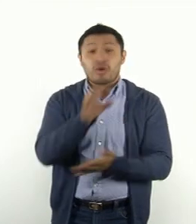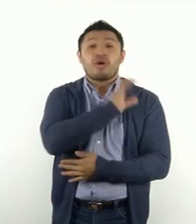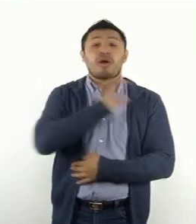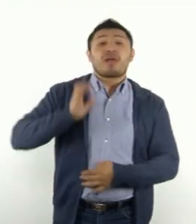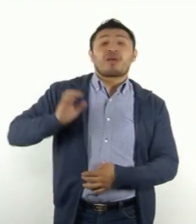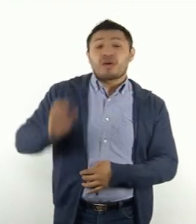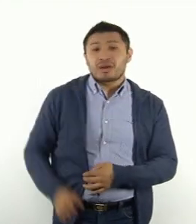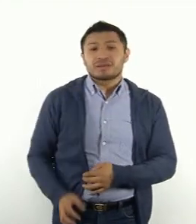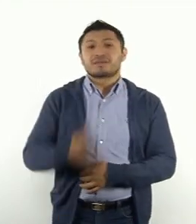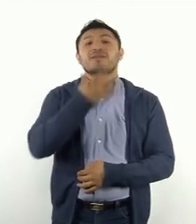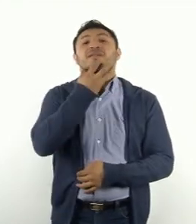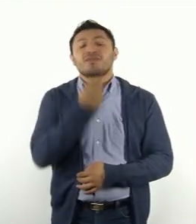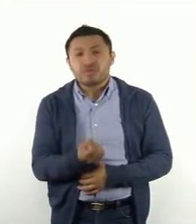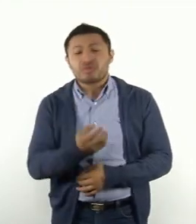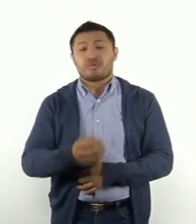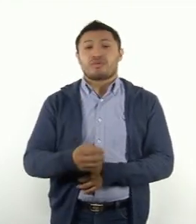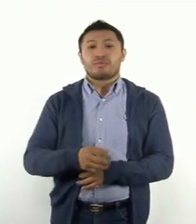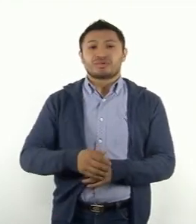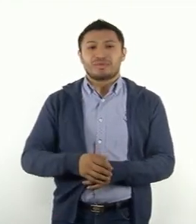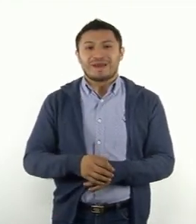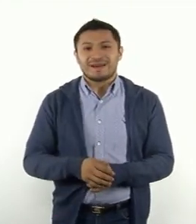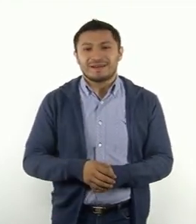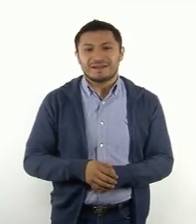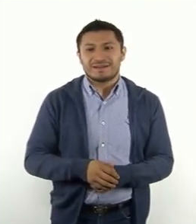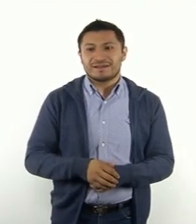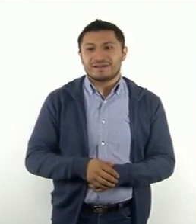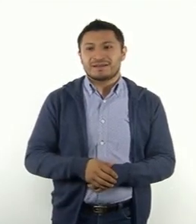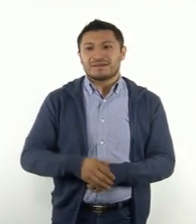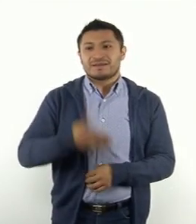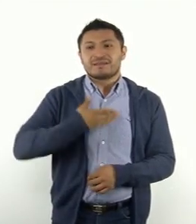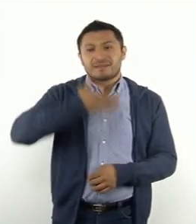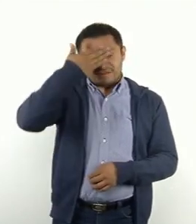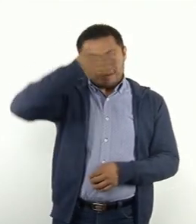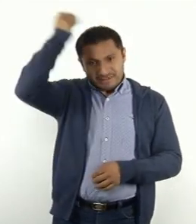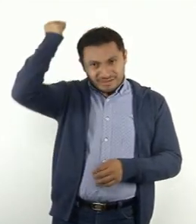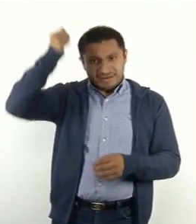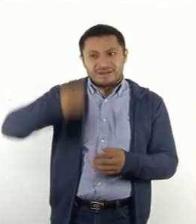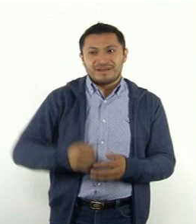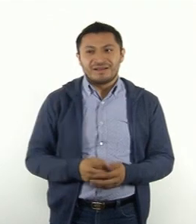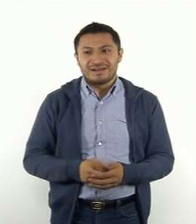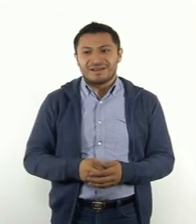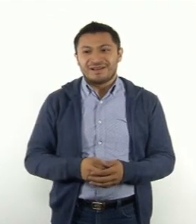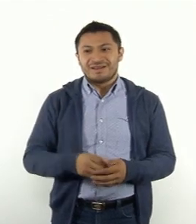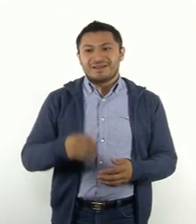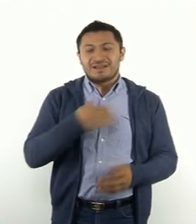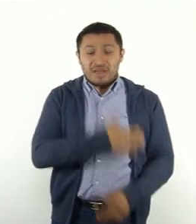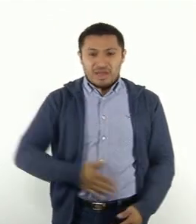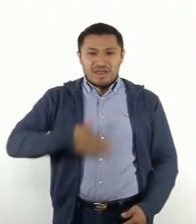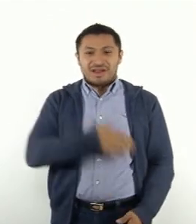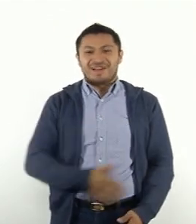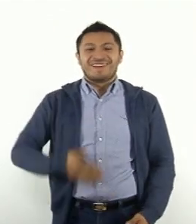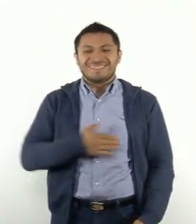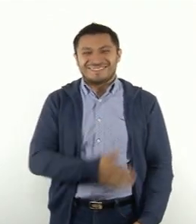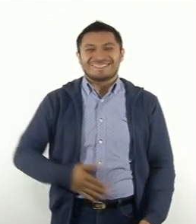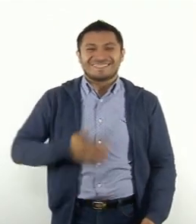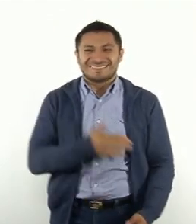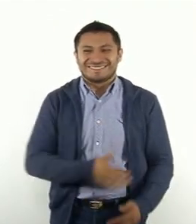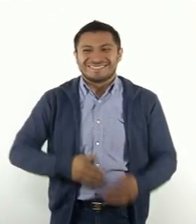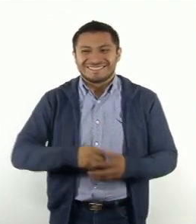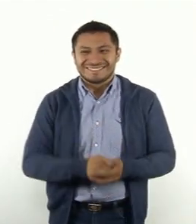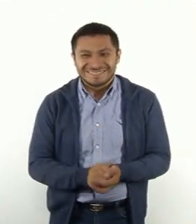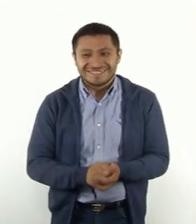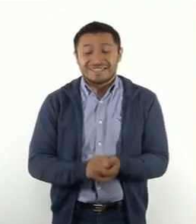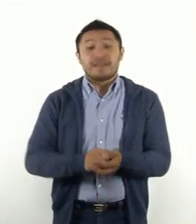cristiano, judío, musulmán y budista. La libertad de culto y las ideas opuestas